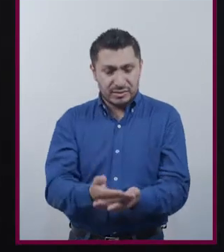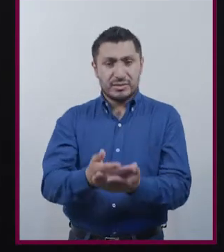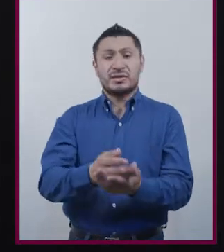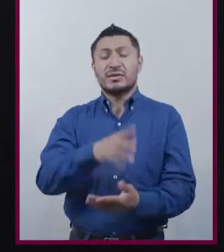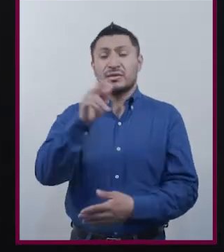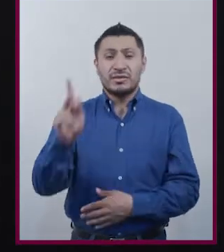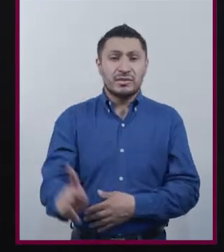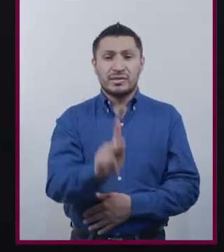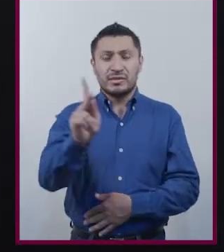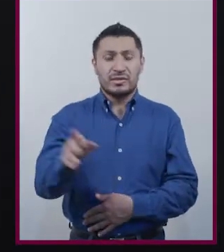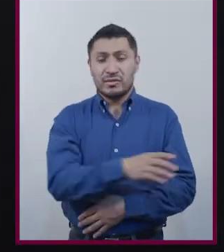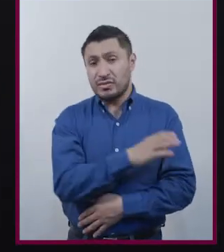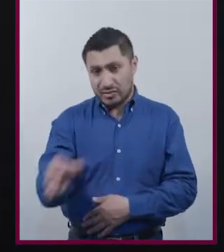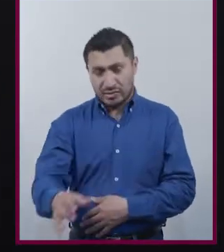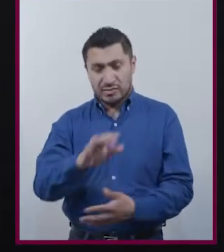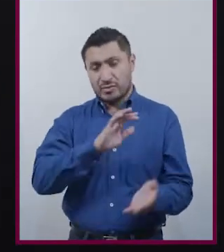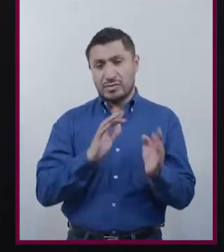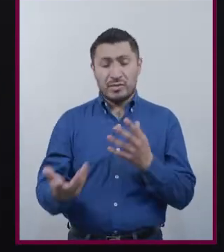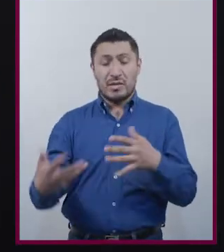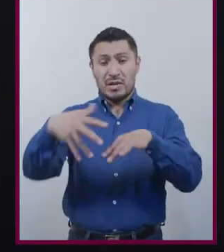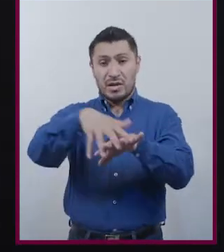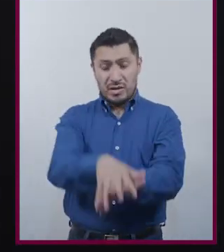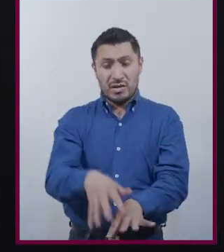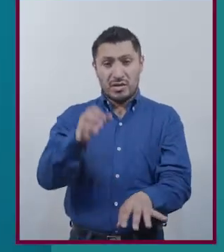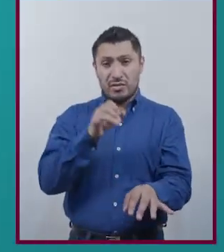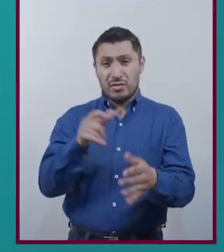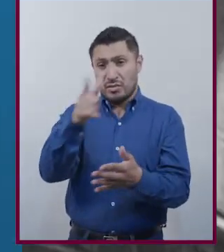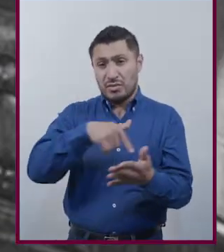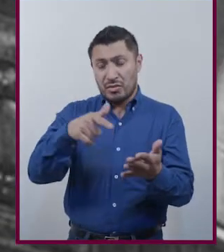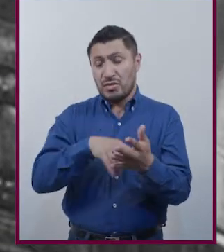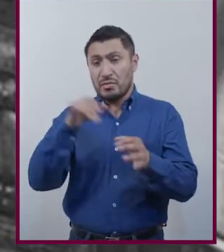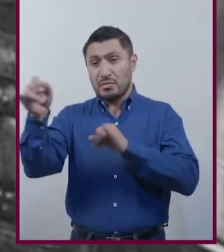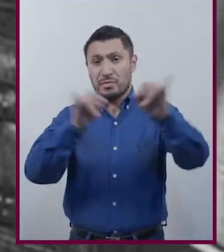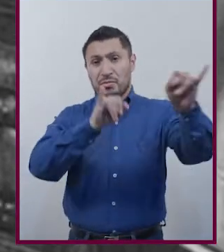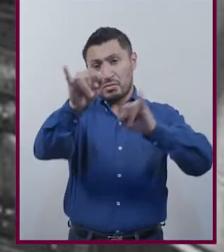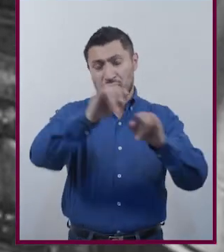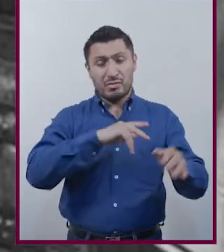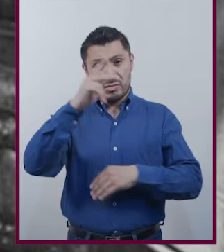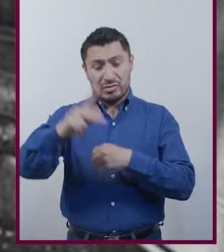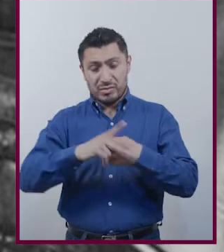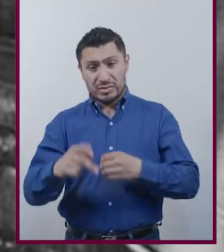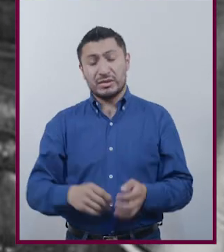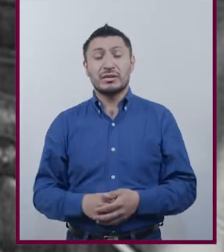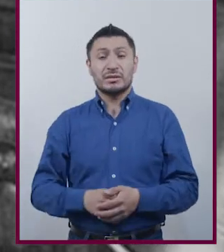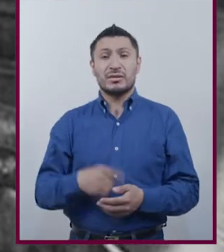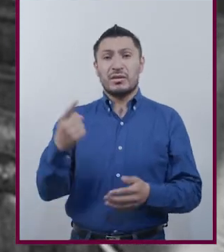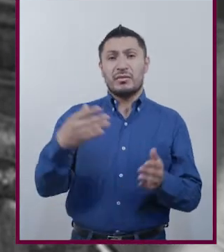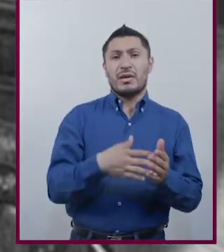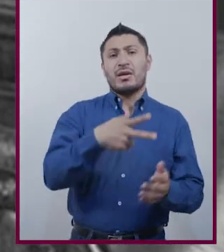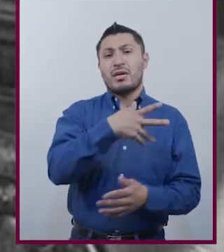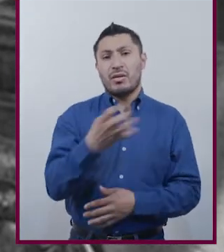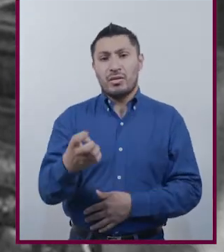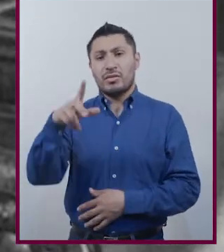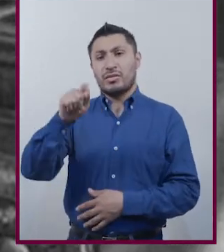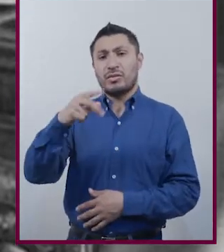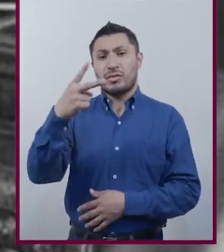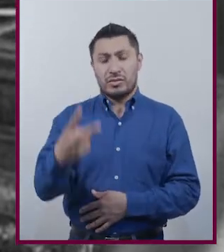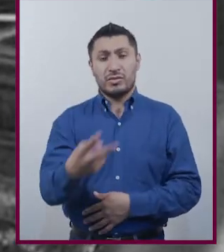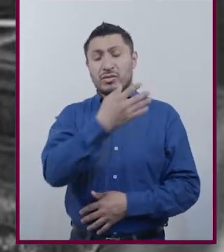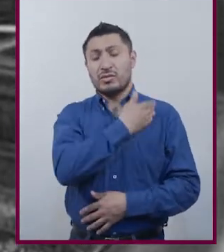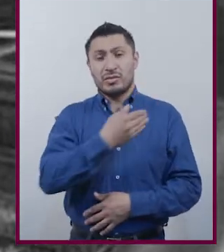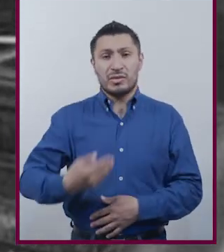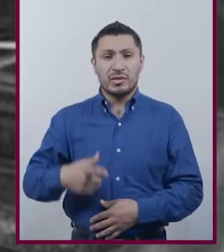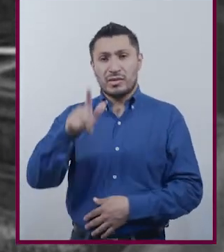e integró a la red a las comunidades más alejadas del país. Y para 1972, el presidente Luis